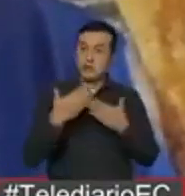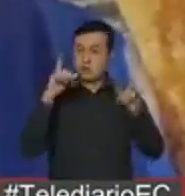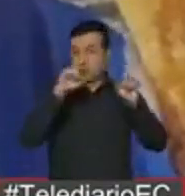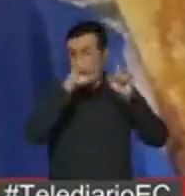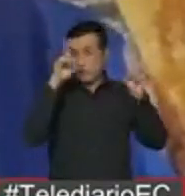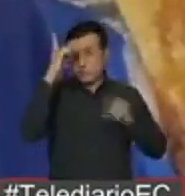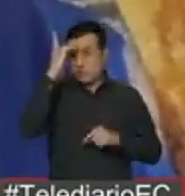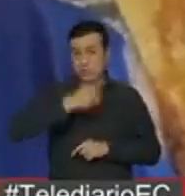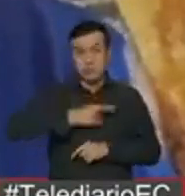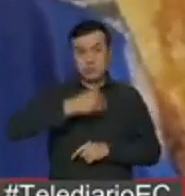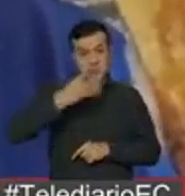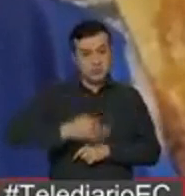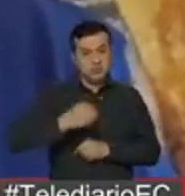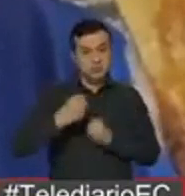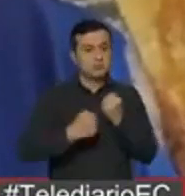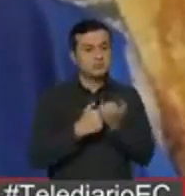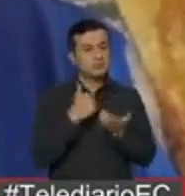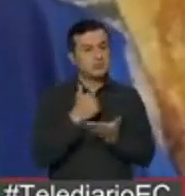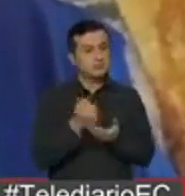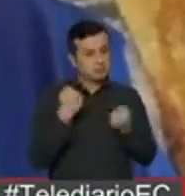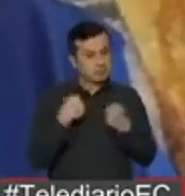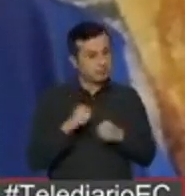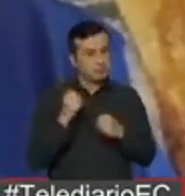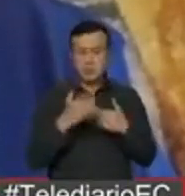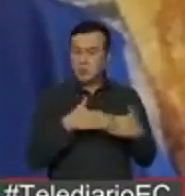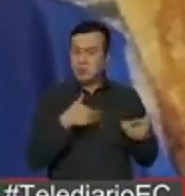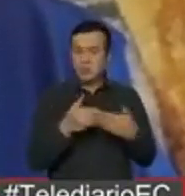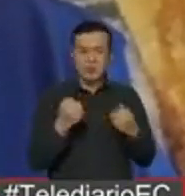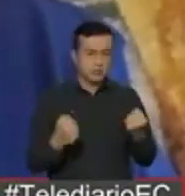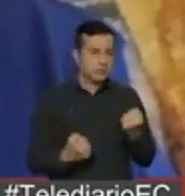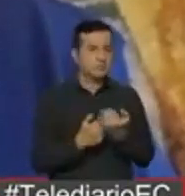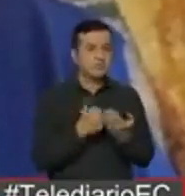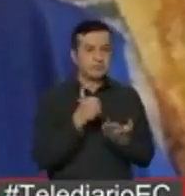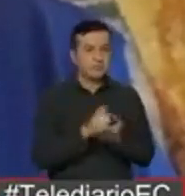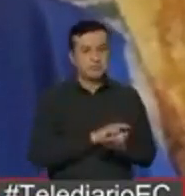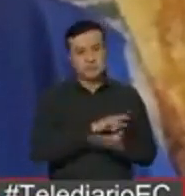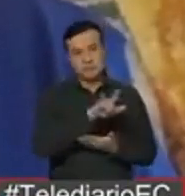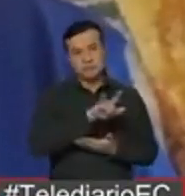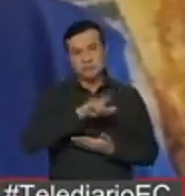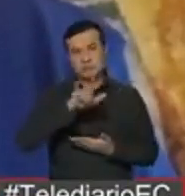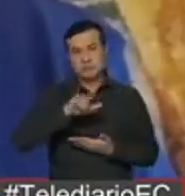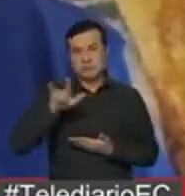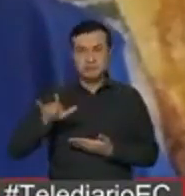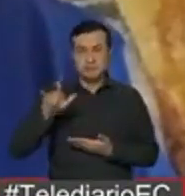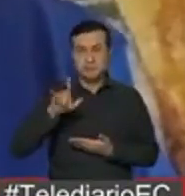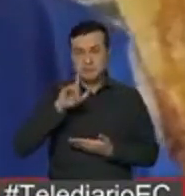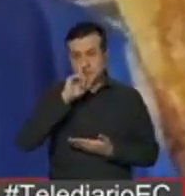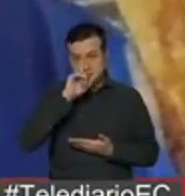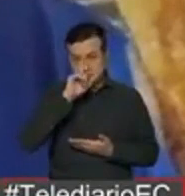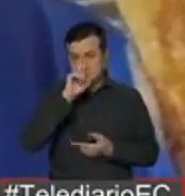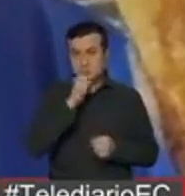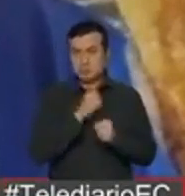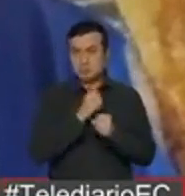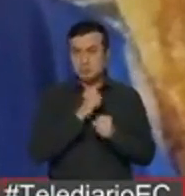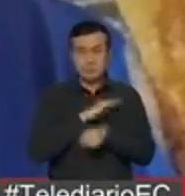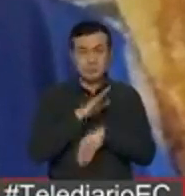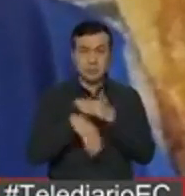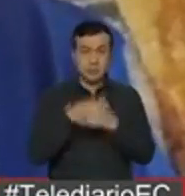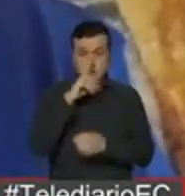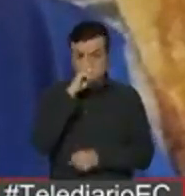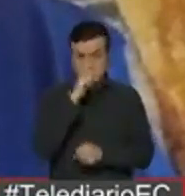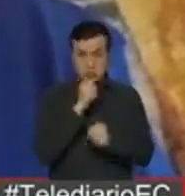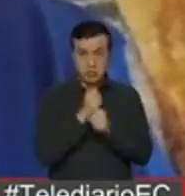tomar la intención de ganar o perder, volando, y a los empleados y a todo nuestro